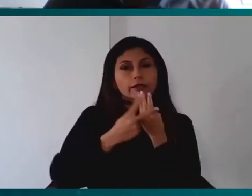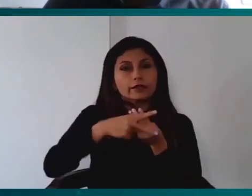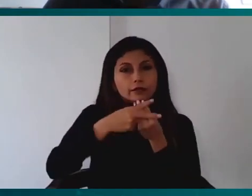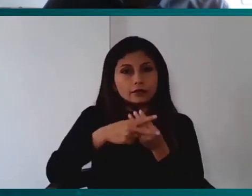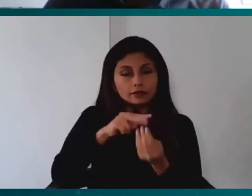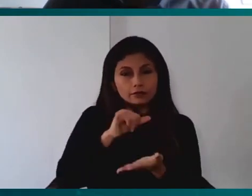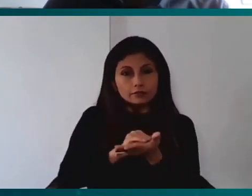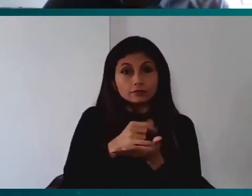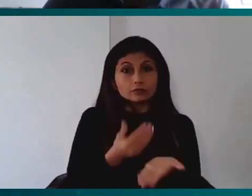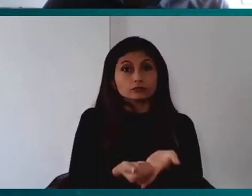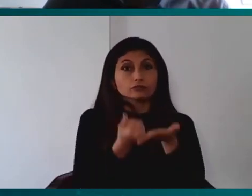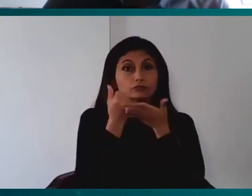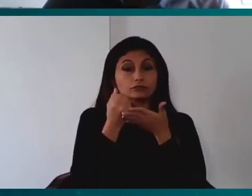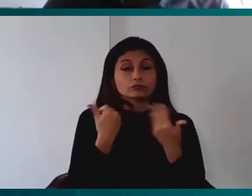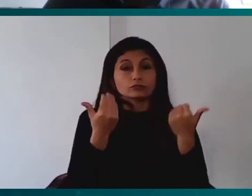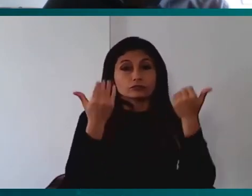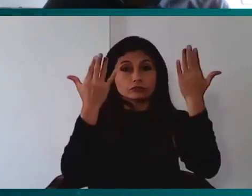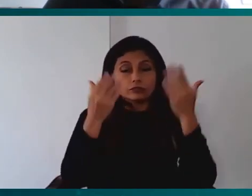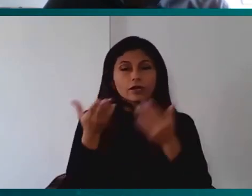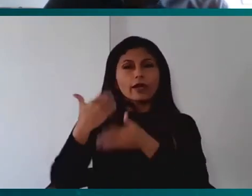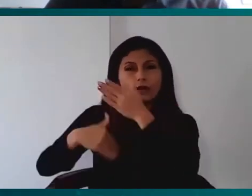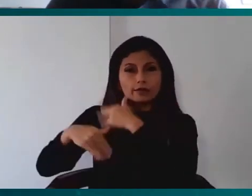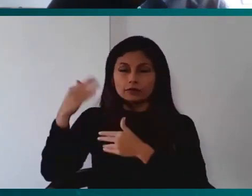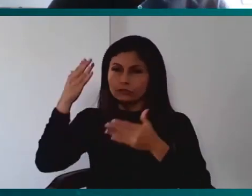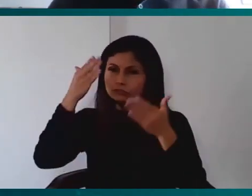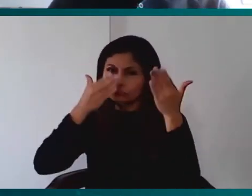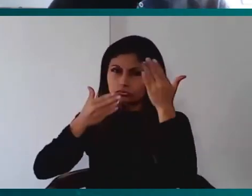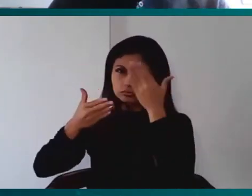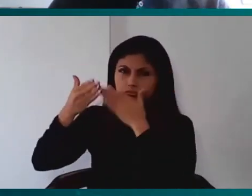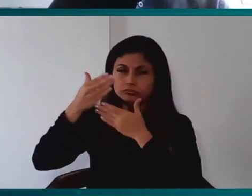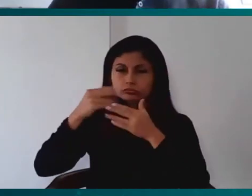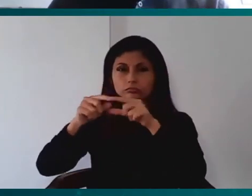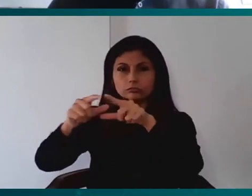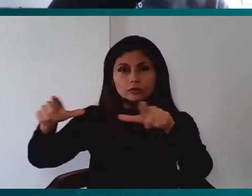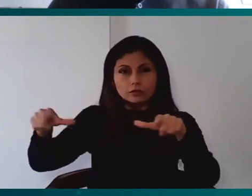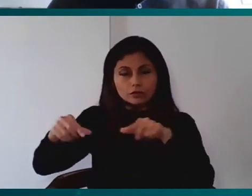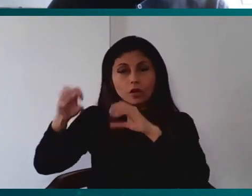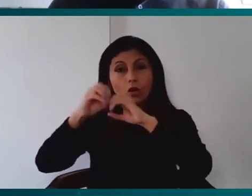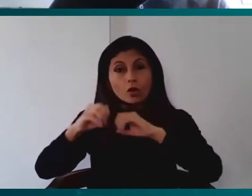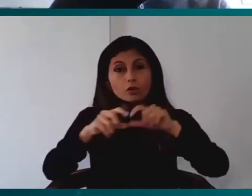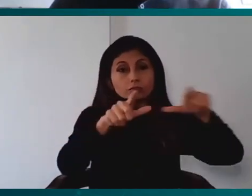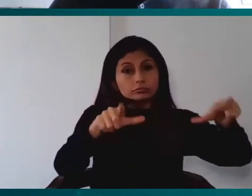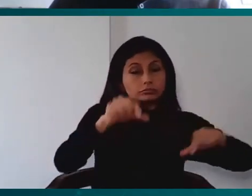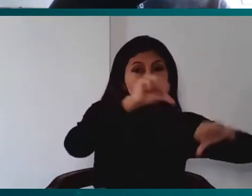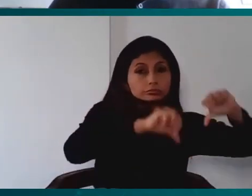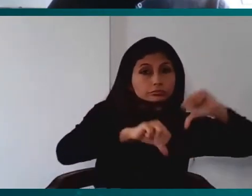herramientas. Una prueba experimental en campo o en laboratorio,